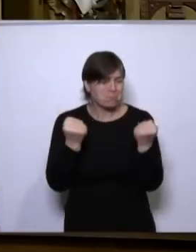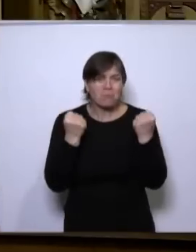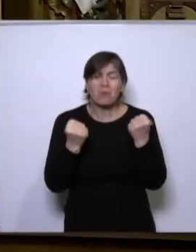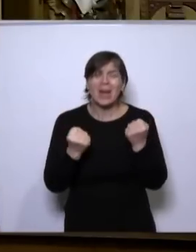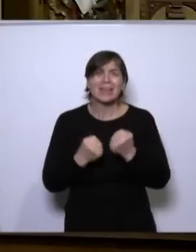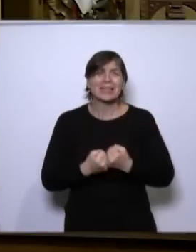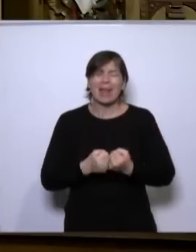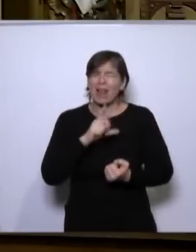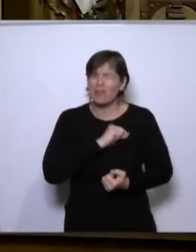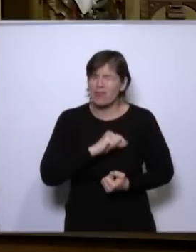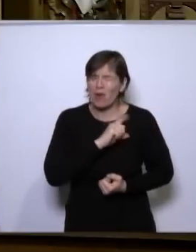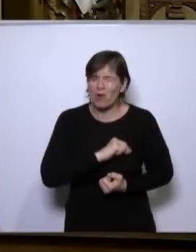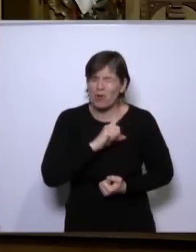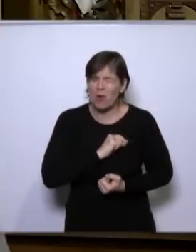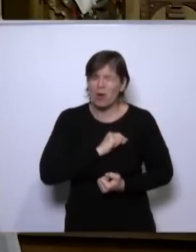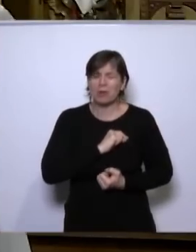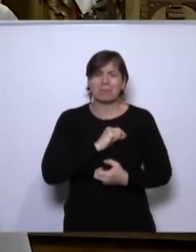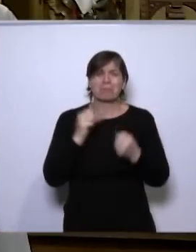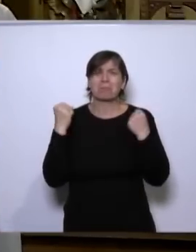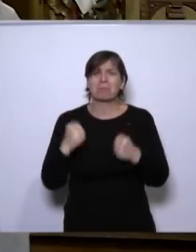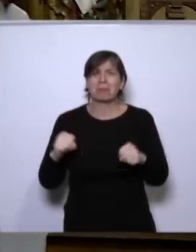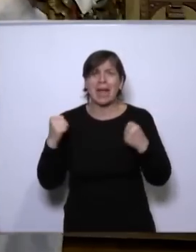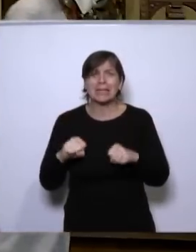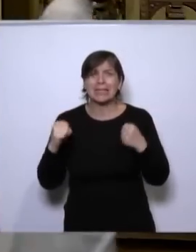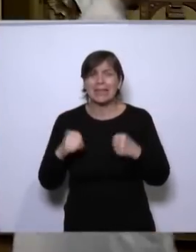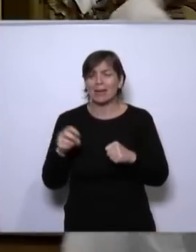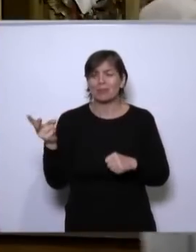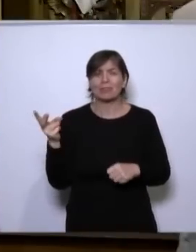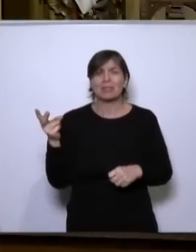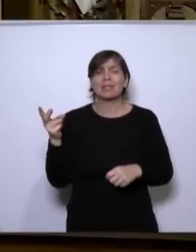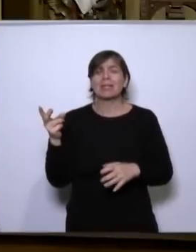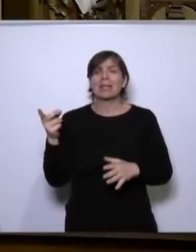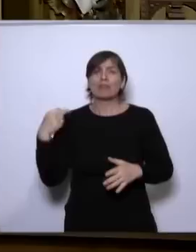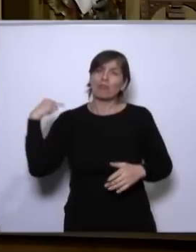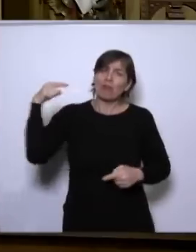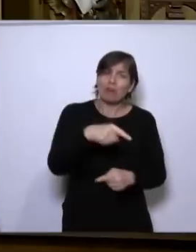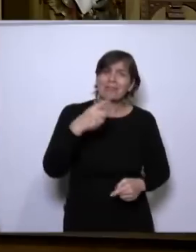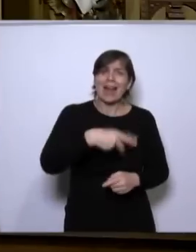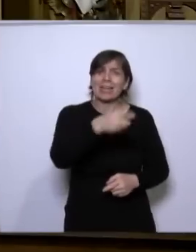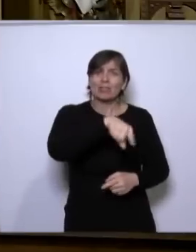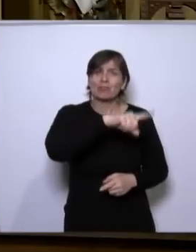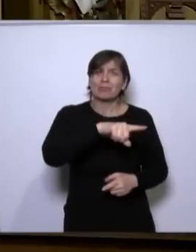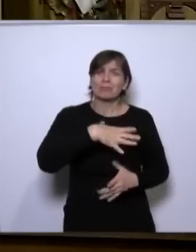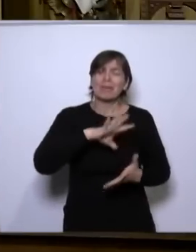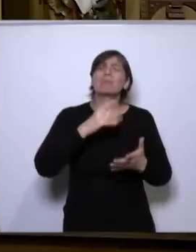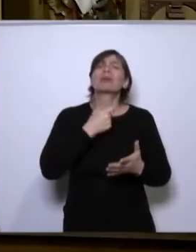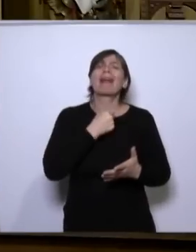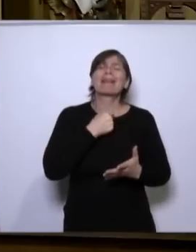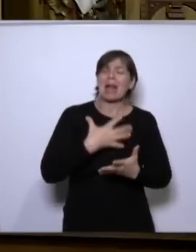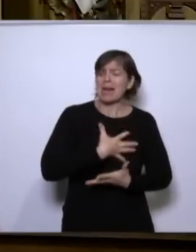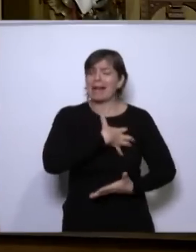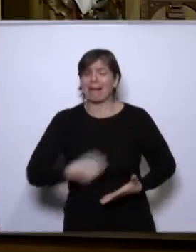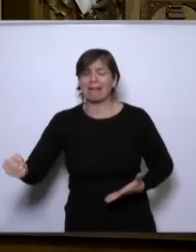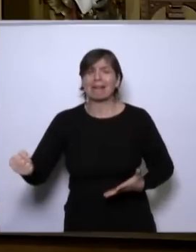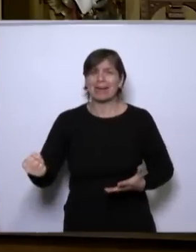El arte del dolor practicaron los paganos, acaso para arrancar con la mayor